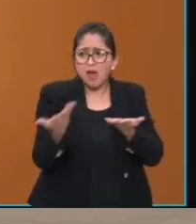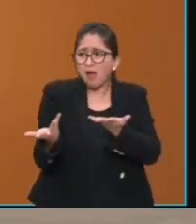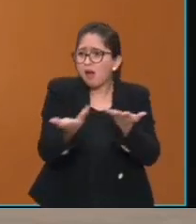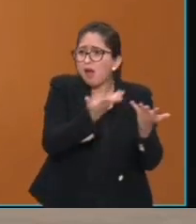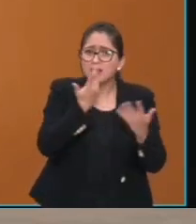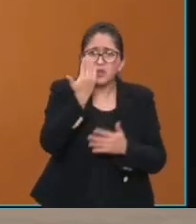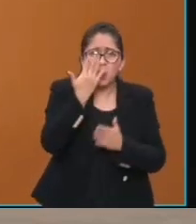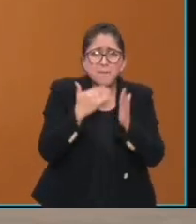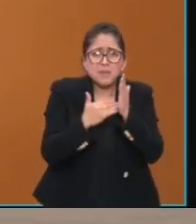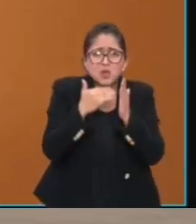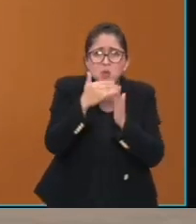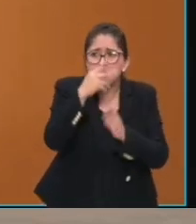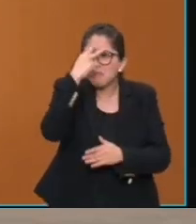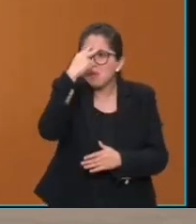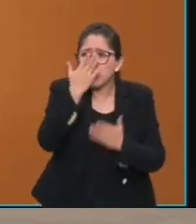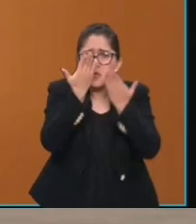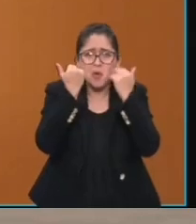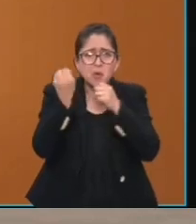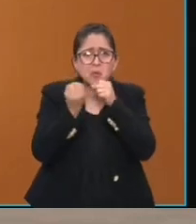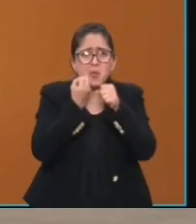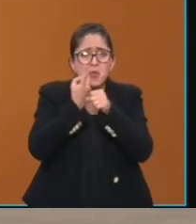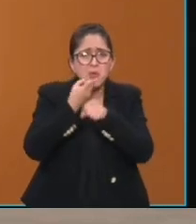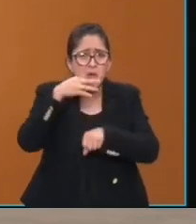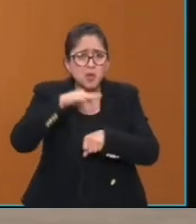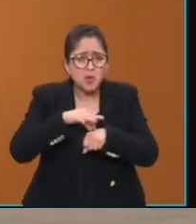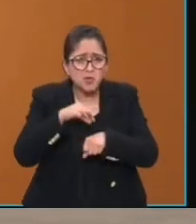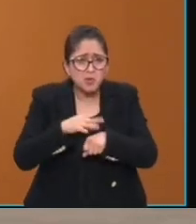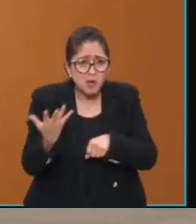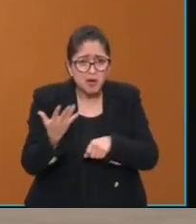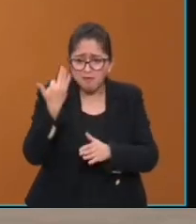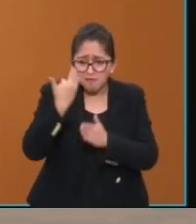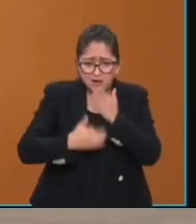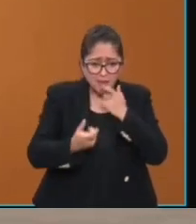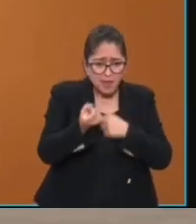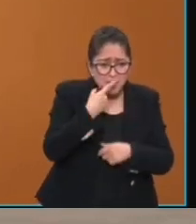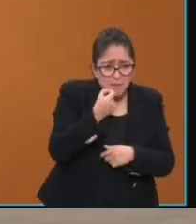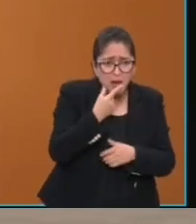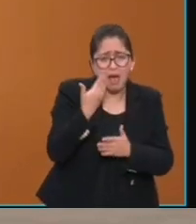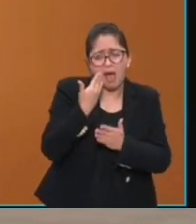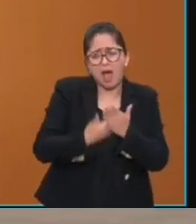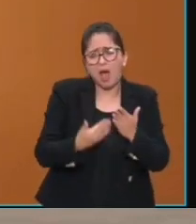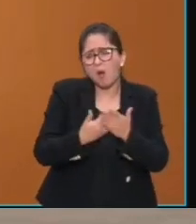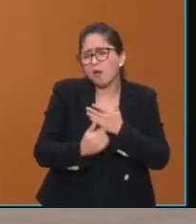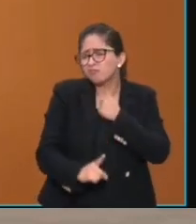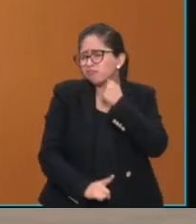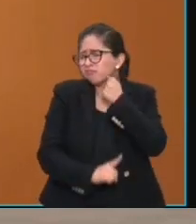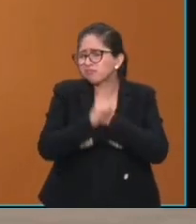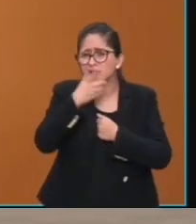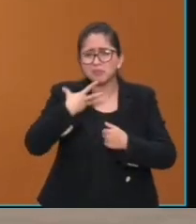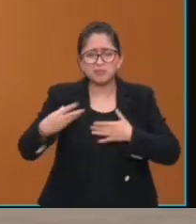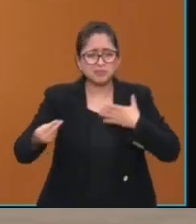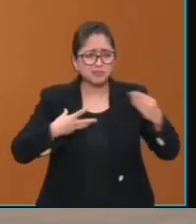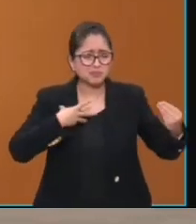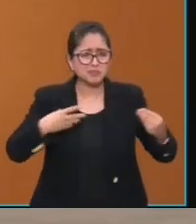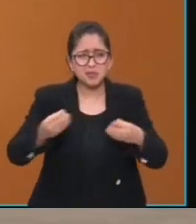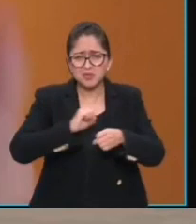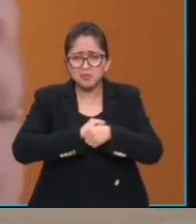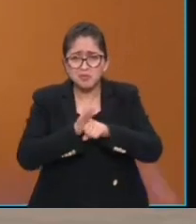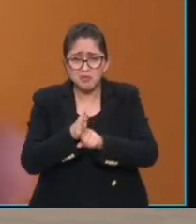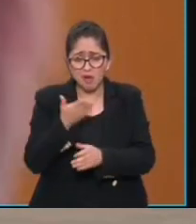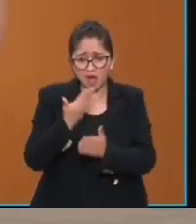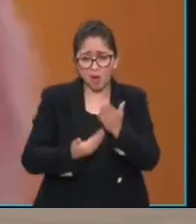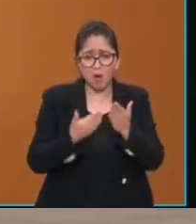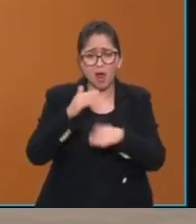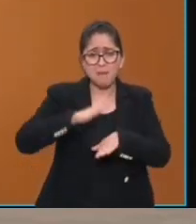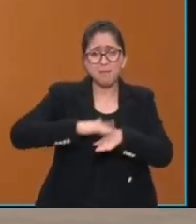mexicanos. La peor crisis de abasto de medicamento y la pandemia, la crisis humanitaria y de muertes de este país más grave.